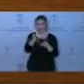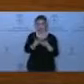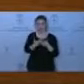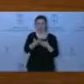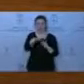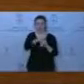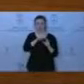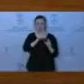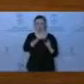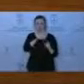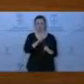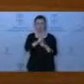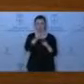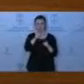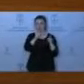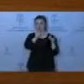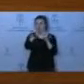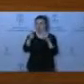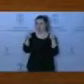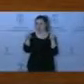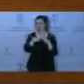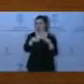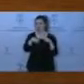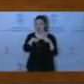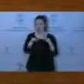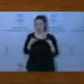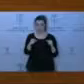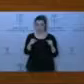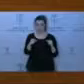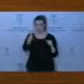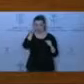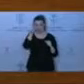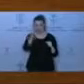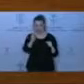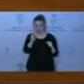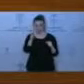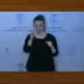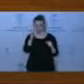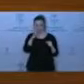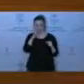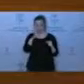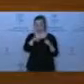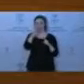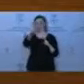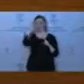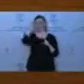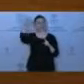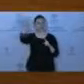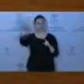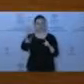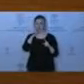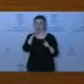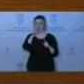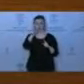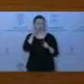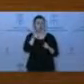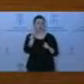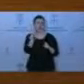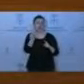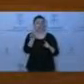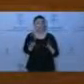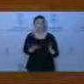voto en contra de la enseñanza concertada de Asturias. No es óbice para que se vayan por las ramas, porque no sepan qué decir y acudan